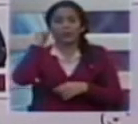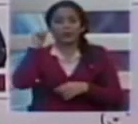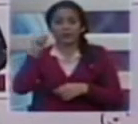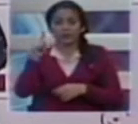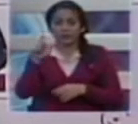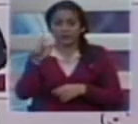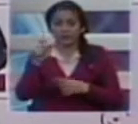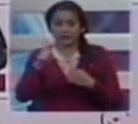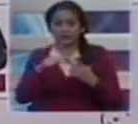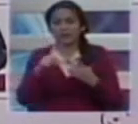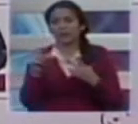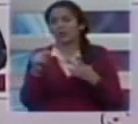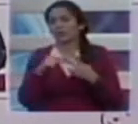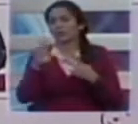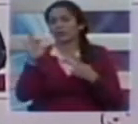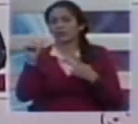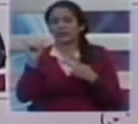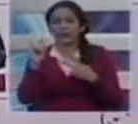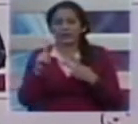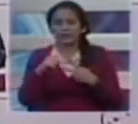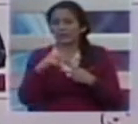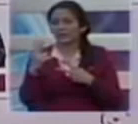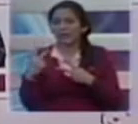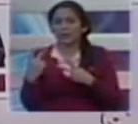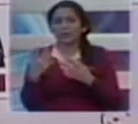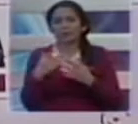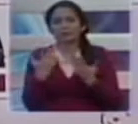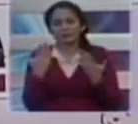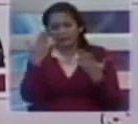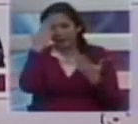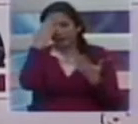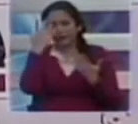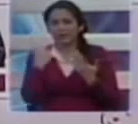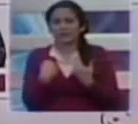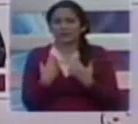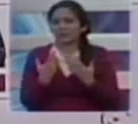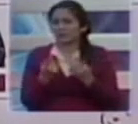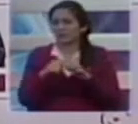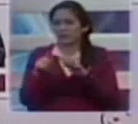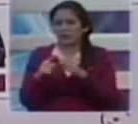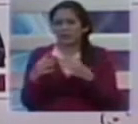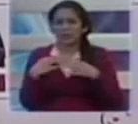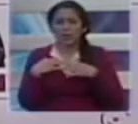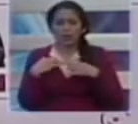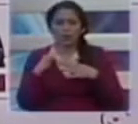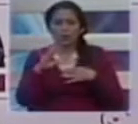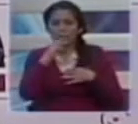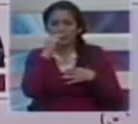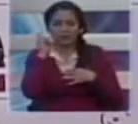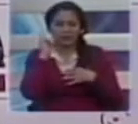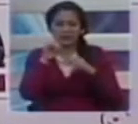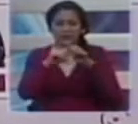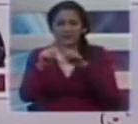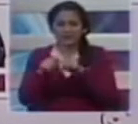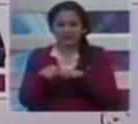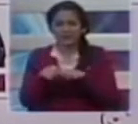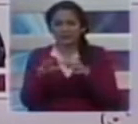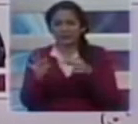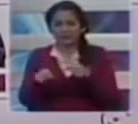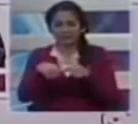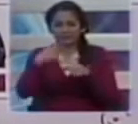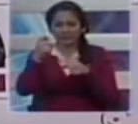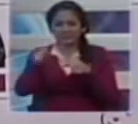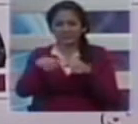Tati Pesantes, que hacen cosas de lana para los niños. De Guayaquil tenemos a Bebuchis, tenemos